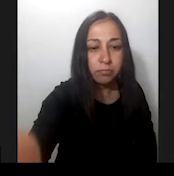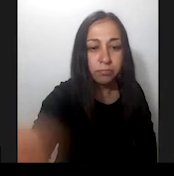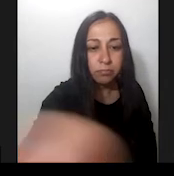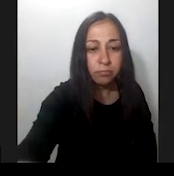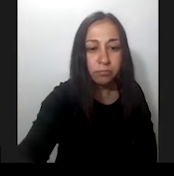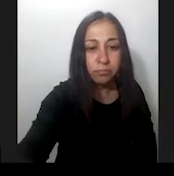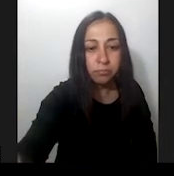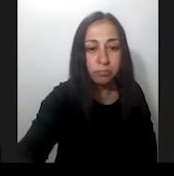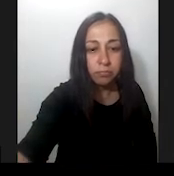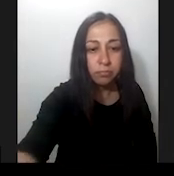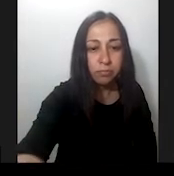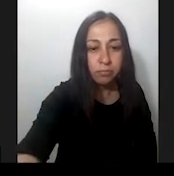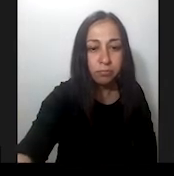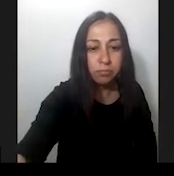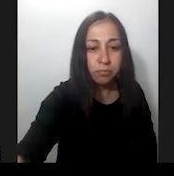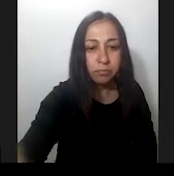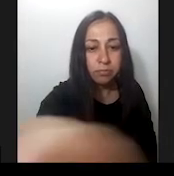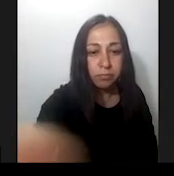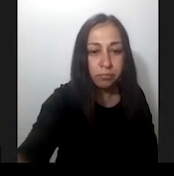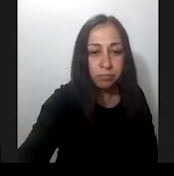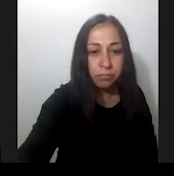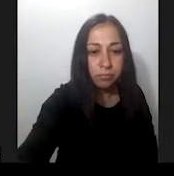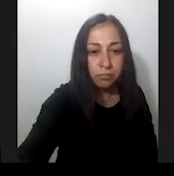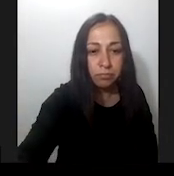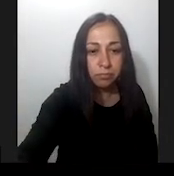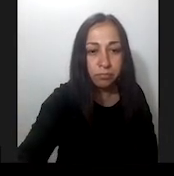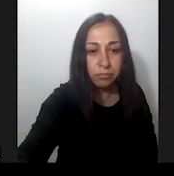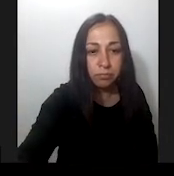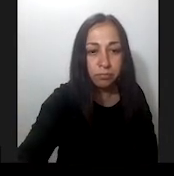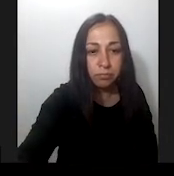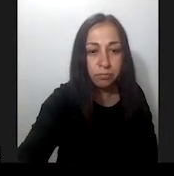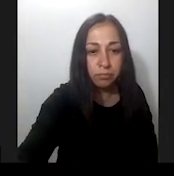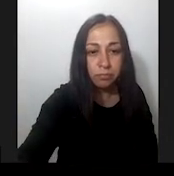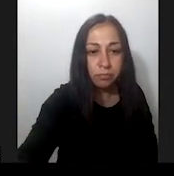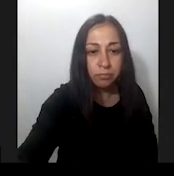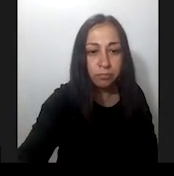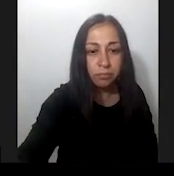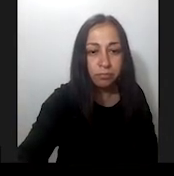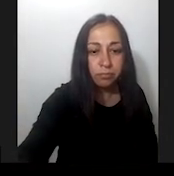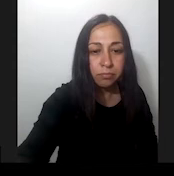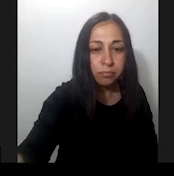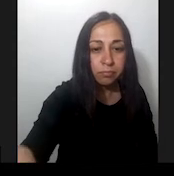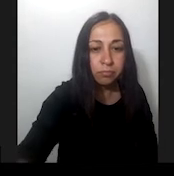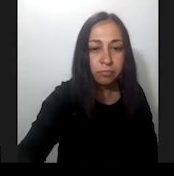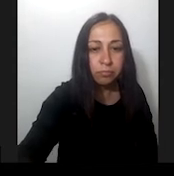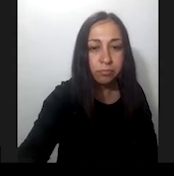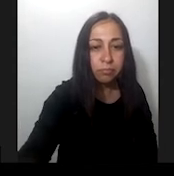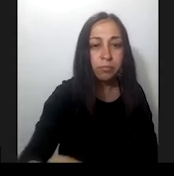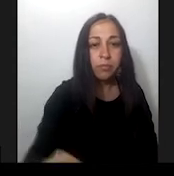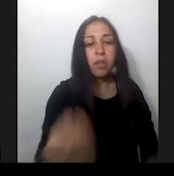Y primero de todo vamos a ver cómo puedo eliminar varias columnas al mismo tiempo, y también luego vamos a ver algunas